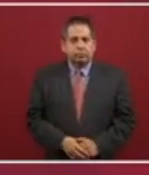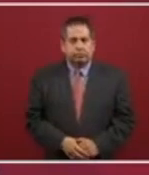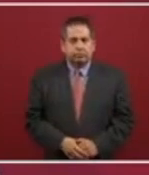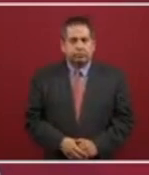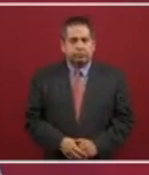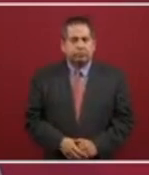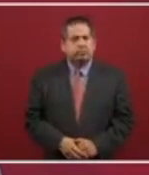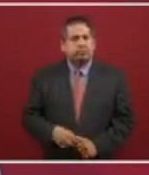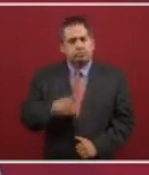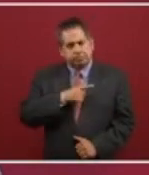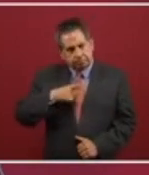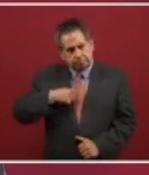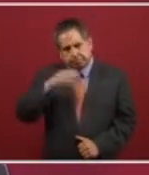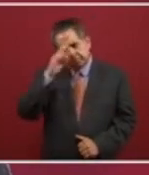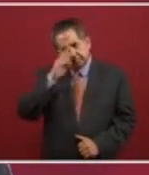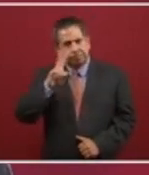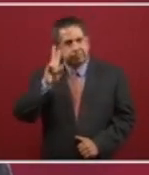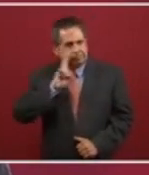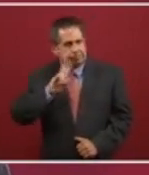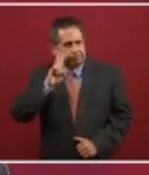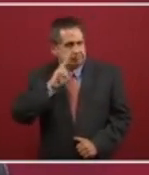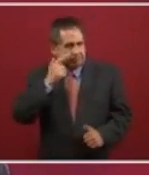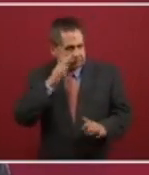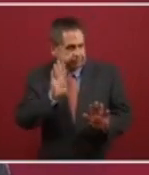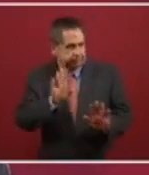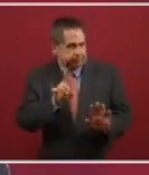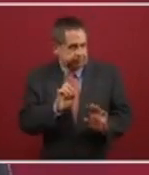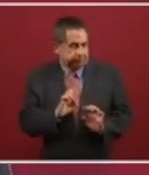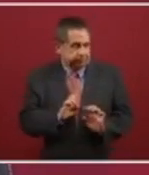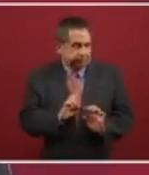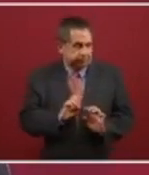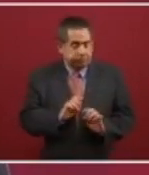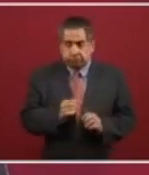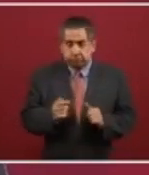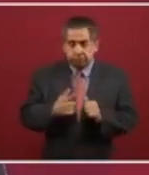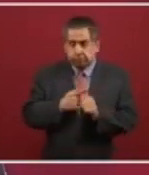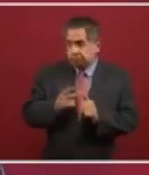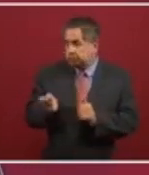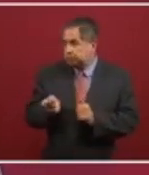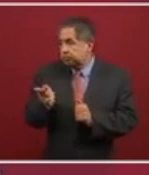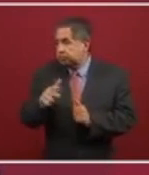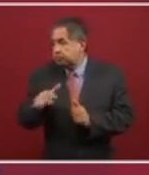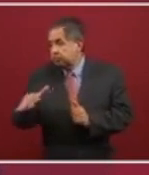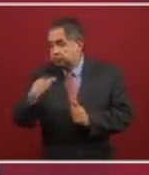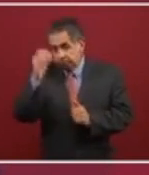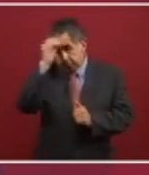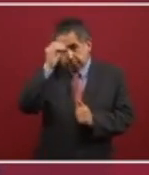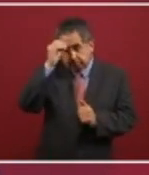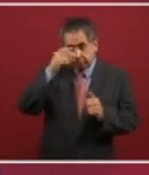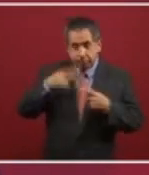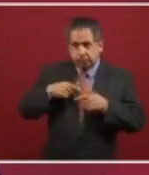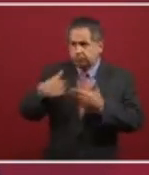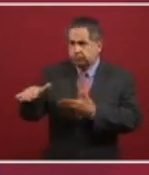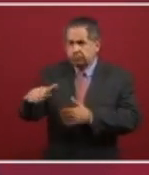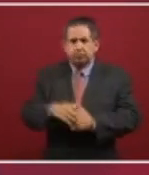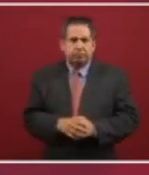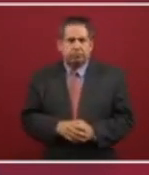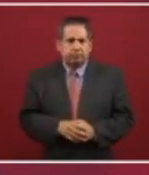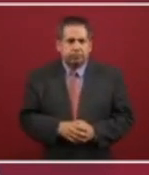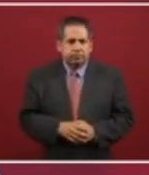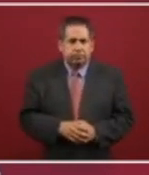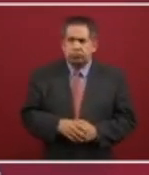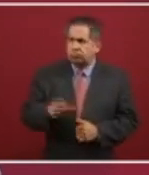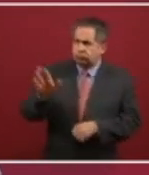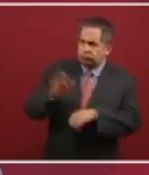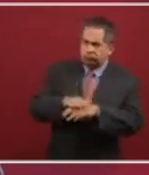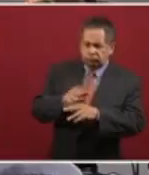Hay que analizarlo todavía y hay que recoger la opinión de la gente. Y que es un elemento